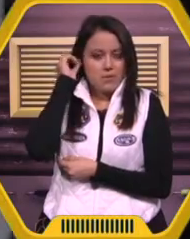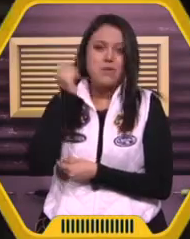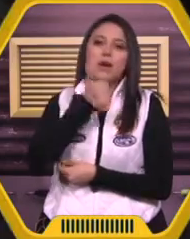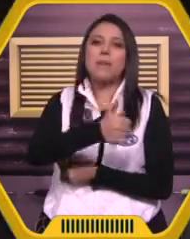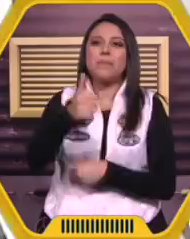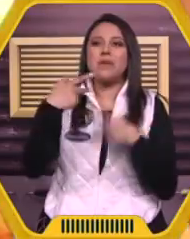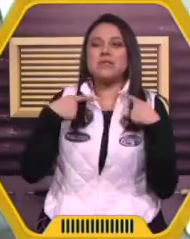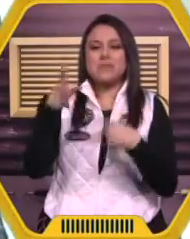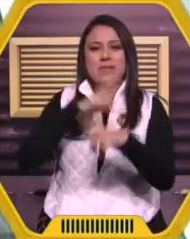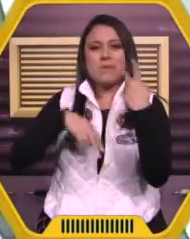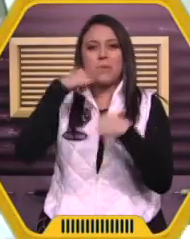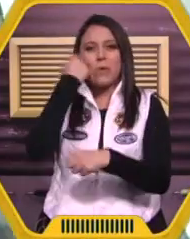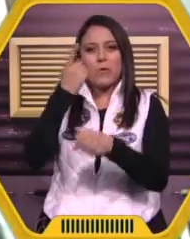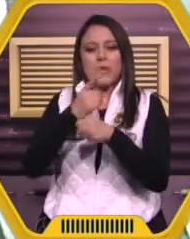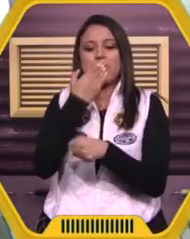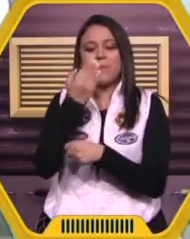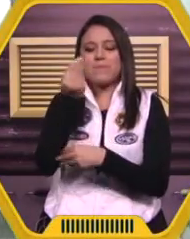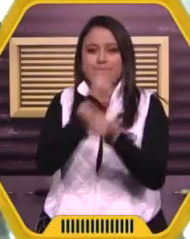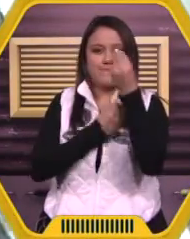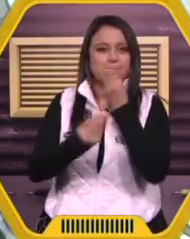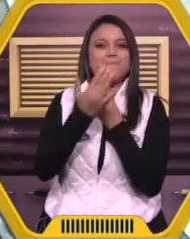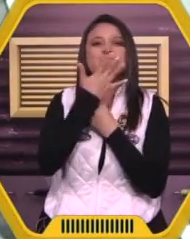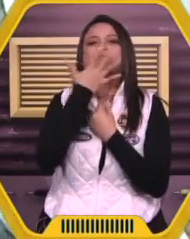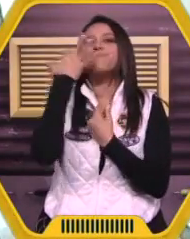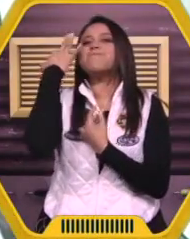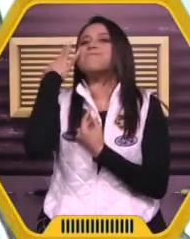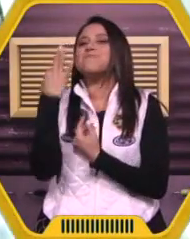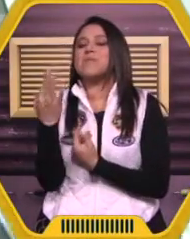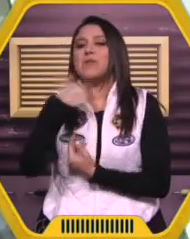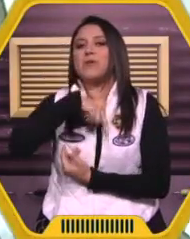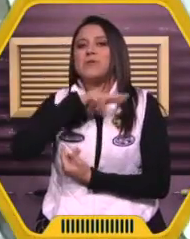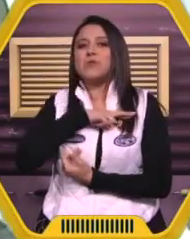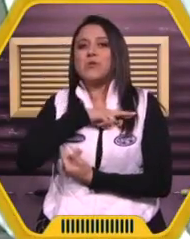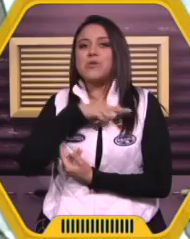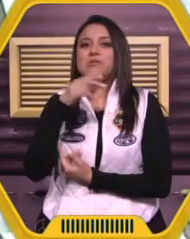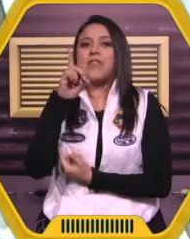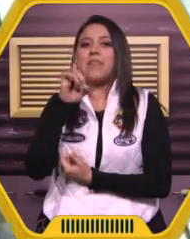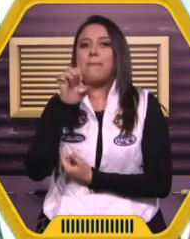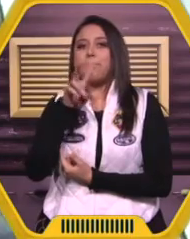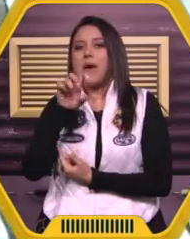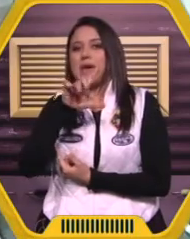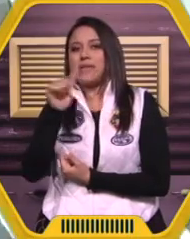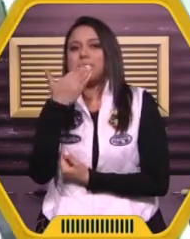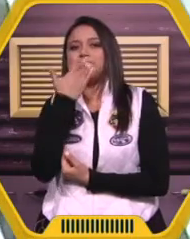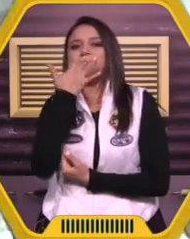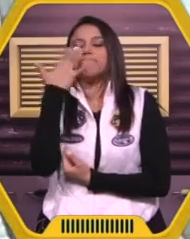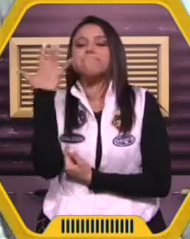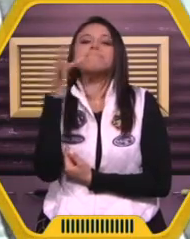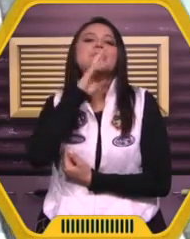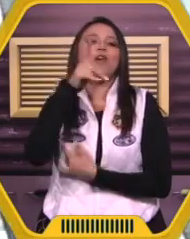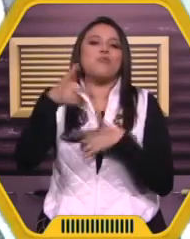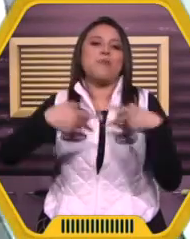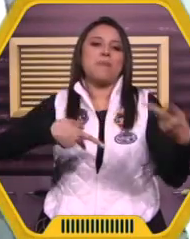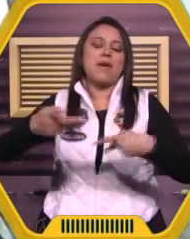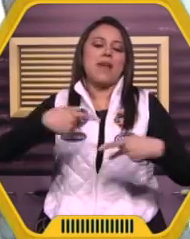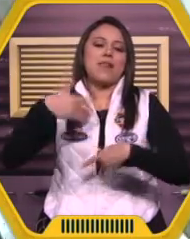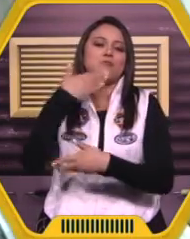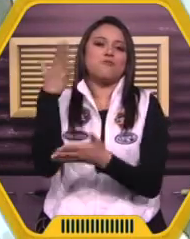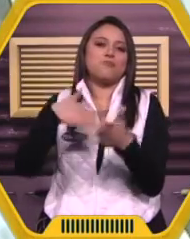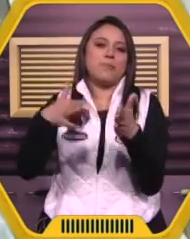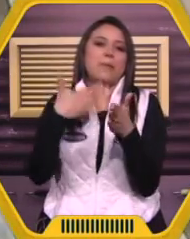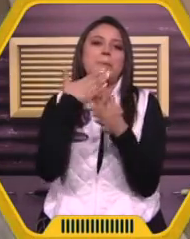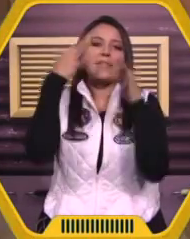Y aquí les traemos comida muy rica. En el Jardín de Valle se prepara la mejor comida de México, así es que hoy les traemos